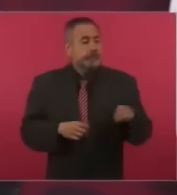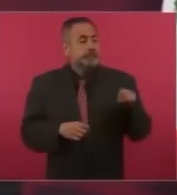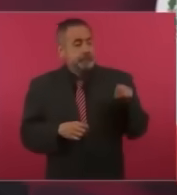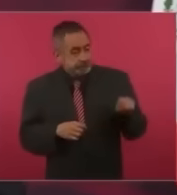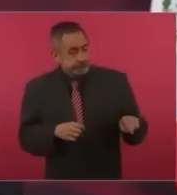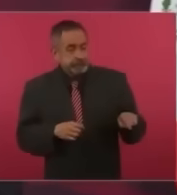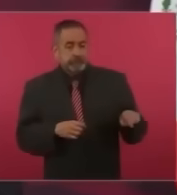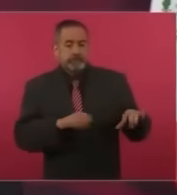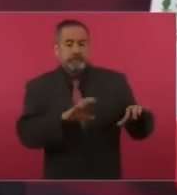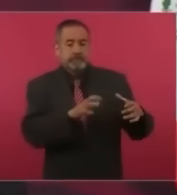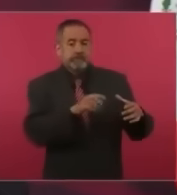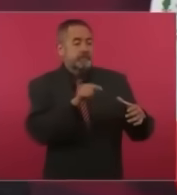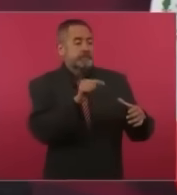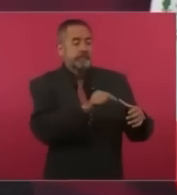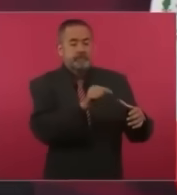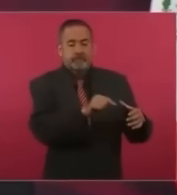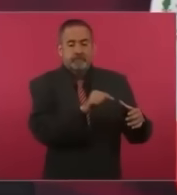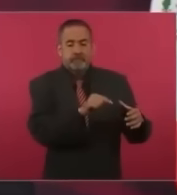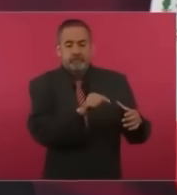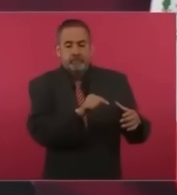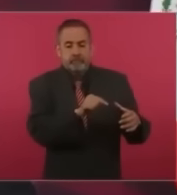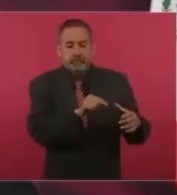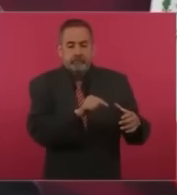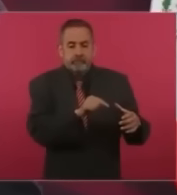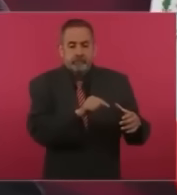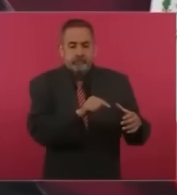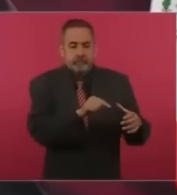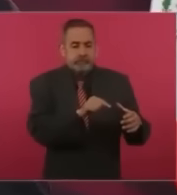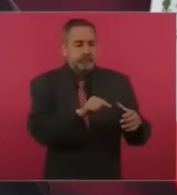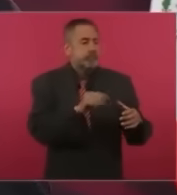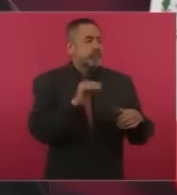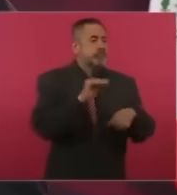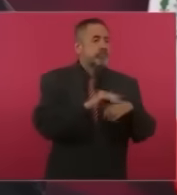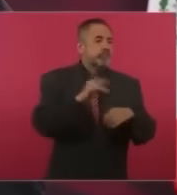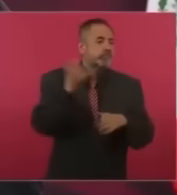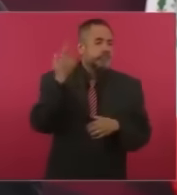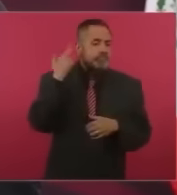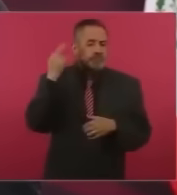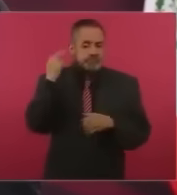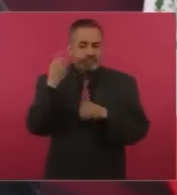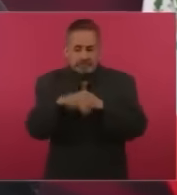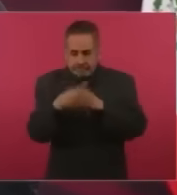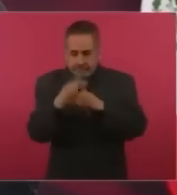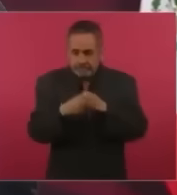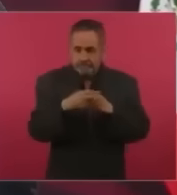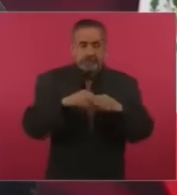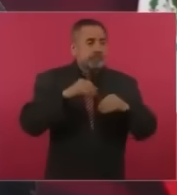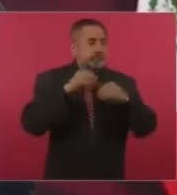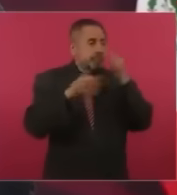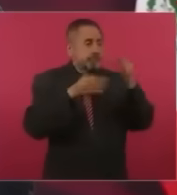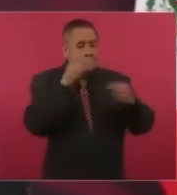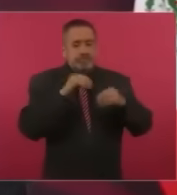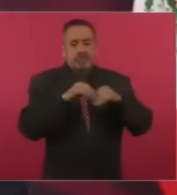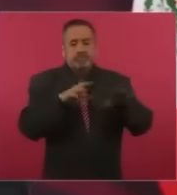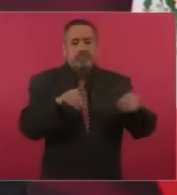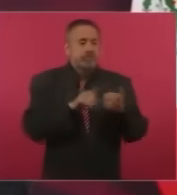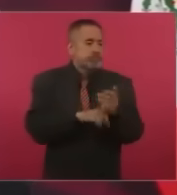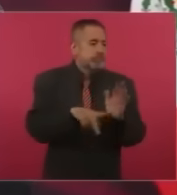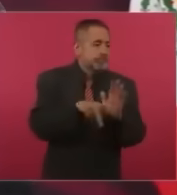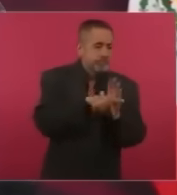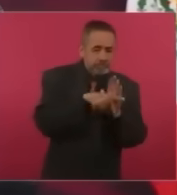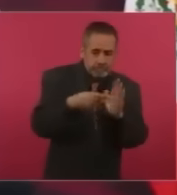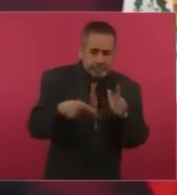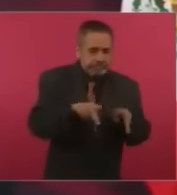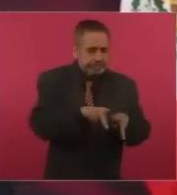nacional supone la recuperación mejorada de algo que estaba allí y se perdió Se suspendió o no alcanzó su potencial